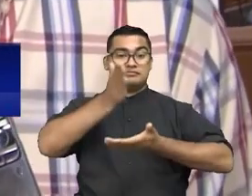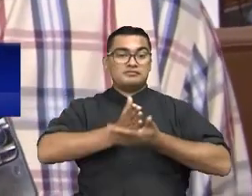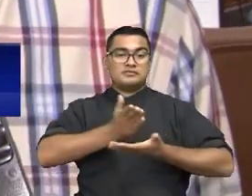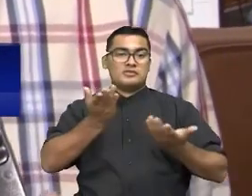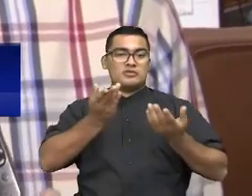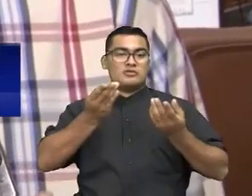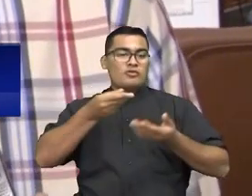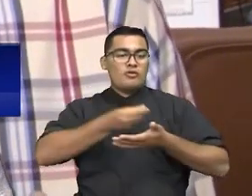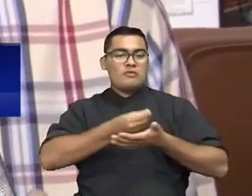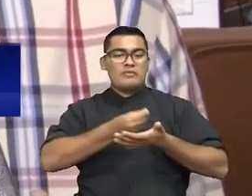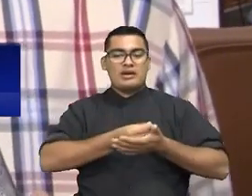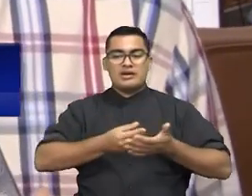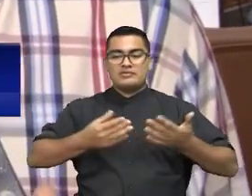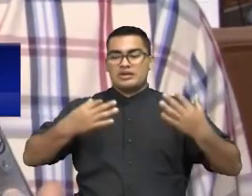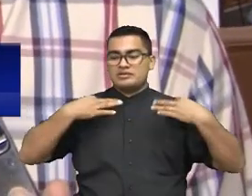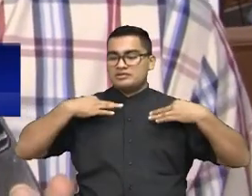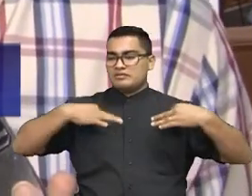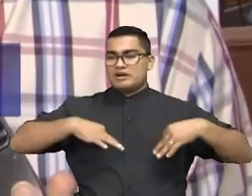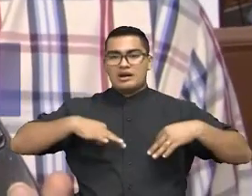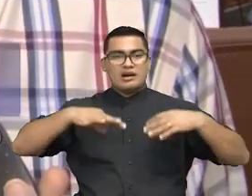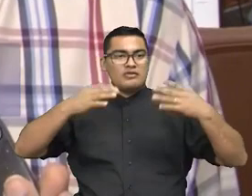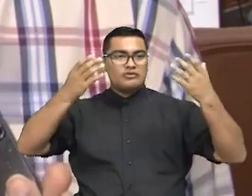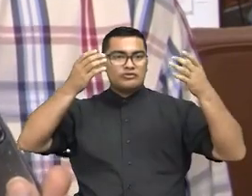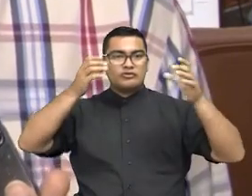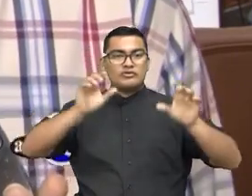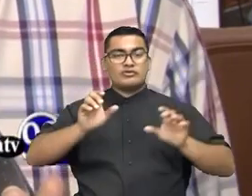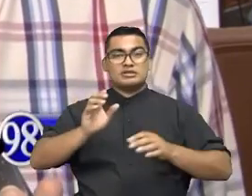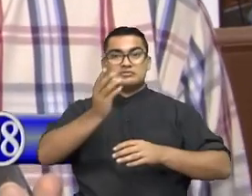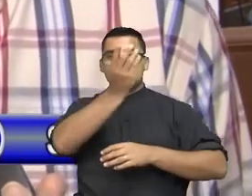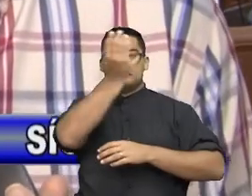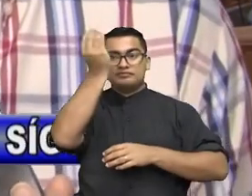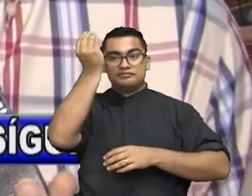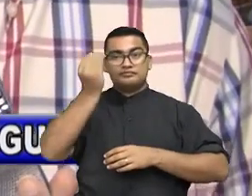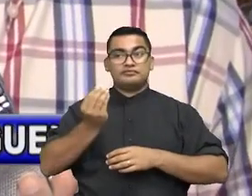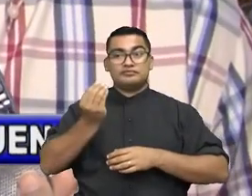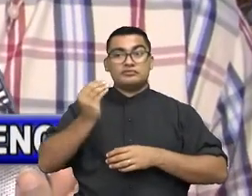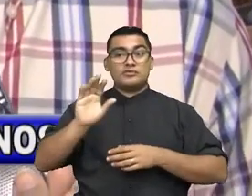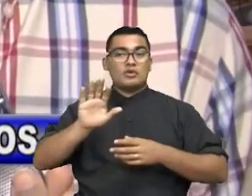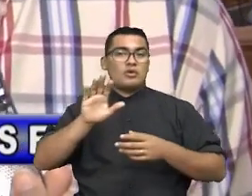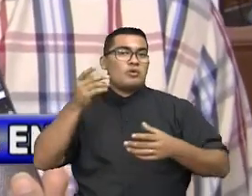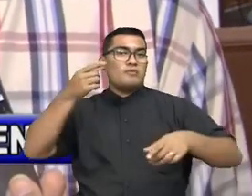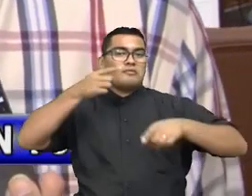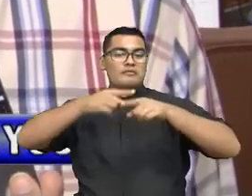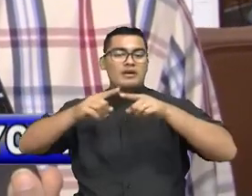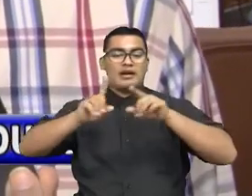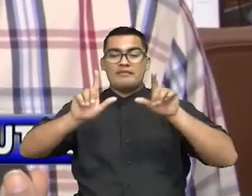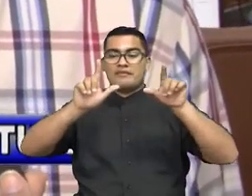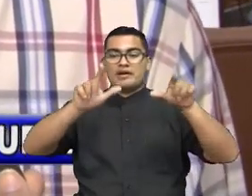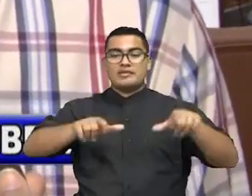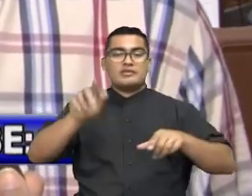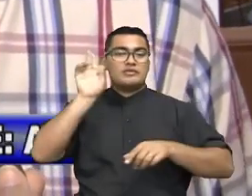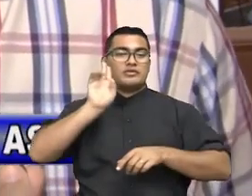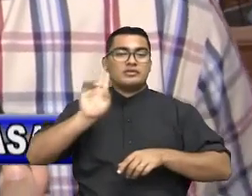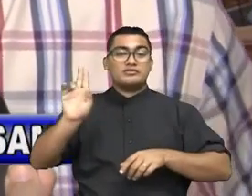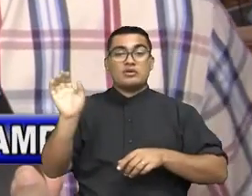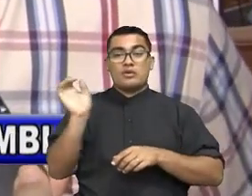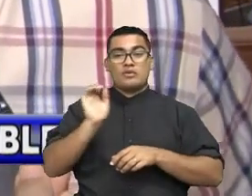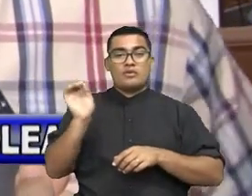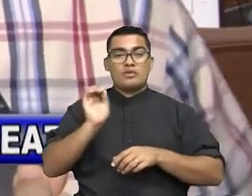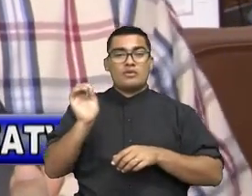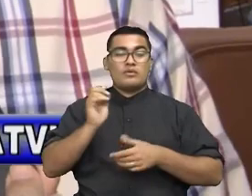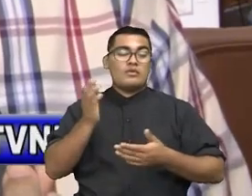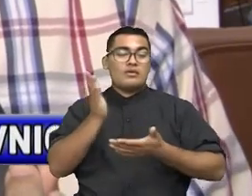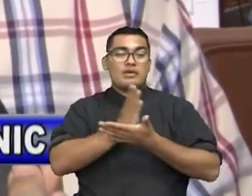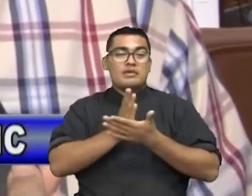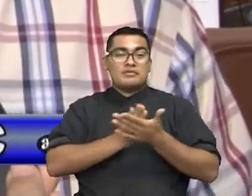su promoción, para sus actividades propias y personales familiares, otros para ingresar a la universidad, otros simplemente para resolver algunos